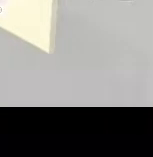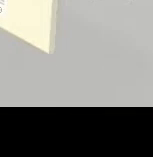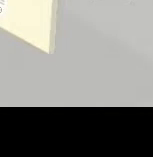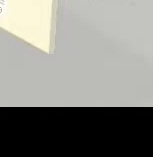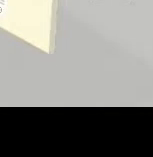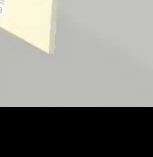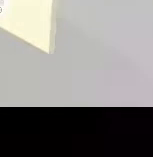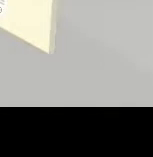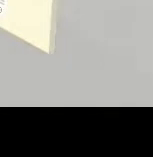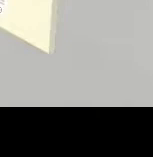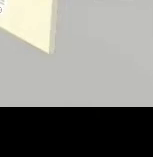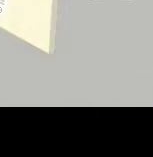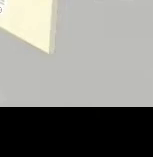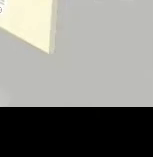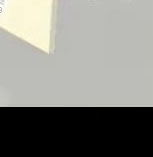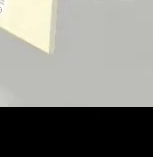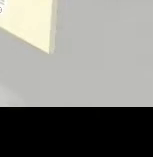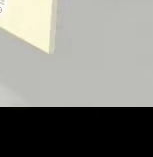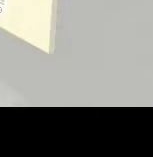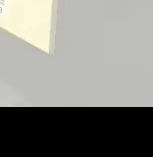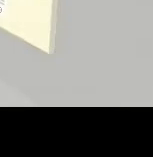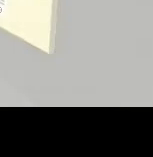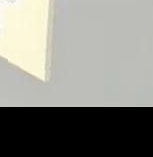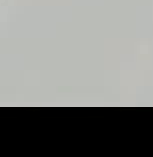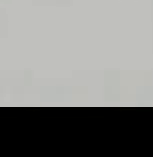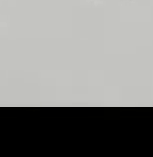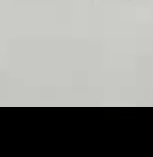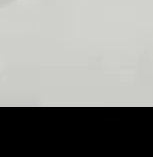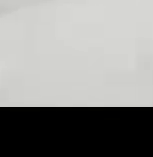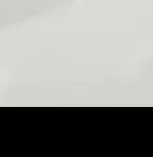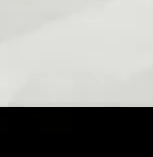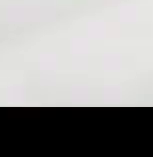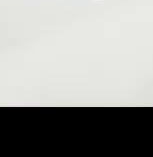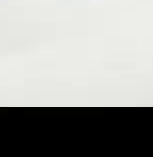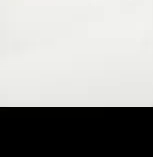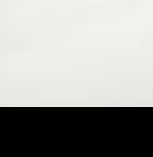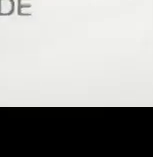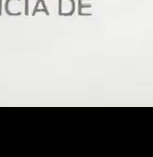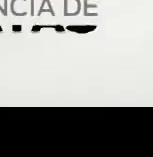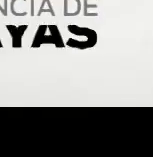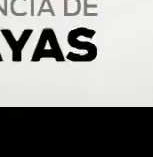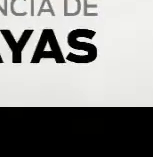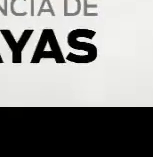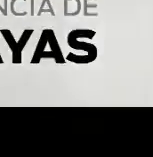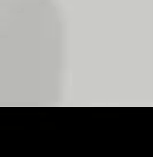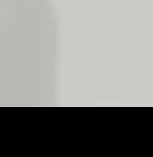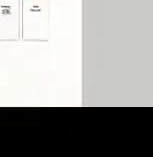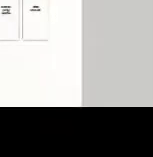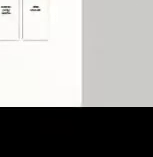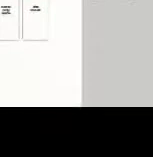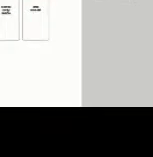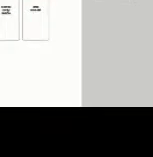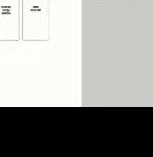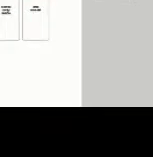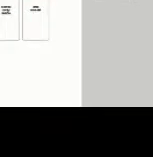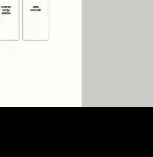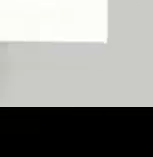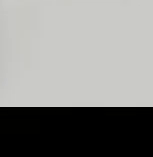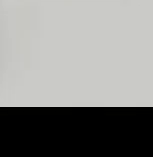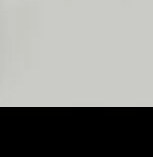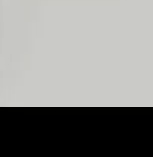consejeros del Consejo de Participación Ciudadana y Control Social. En el cantón El Empalme, provincia de Guayas, se